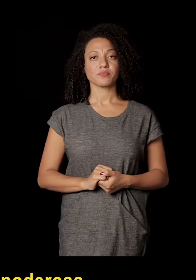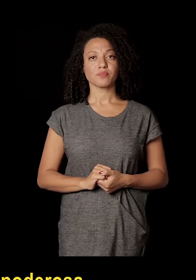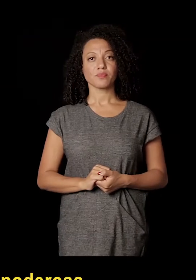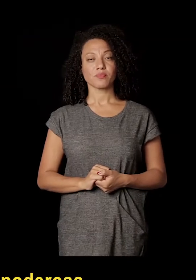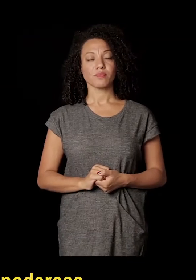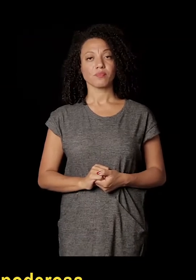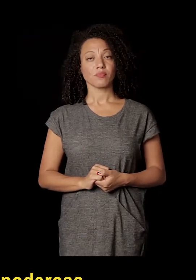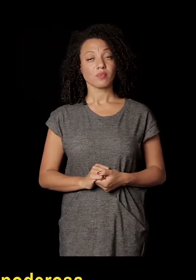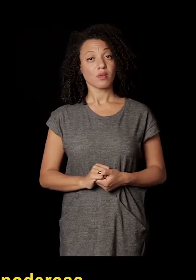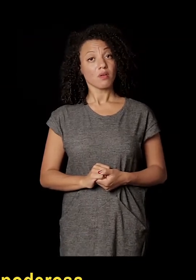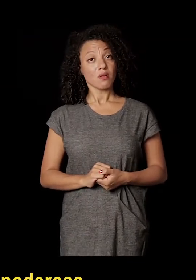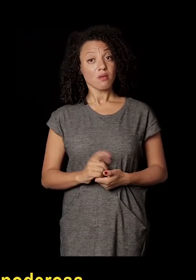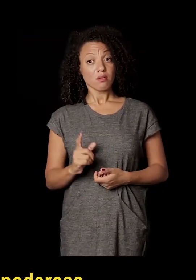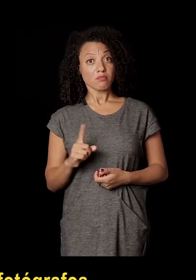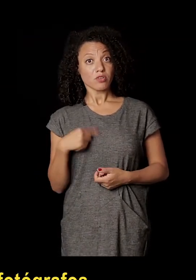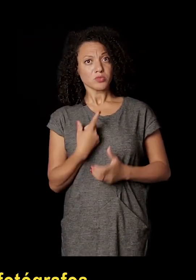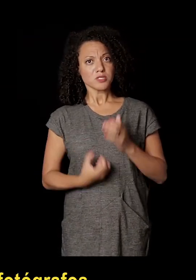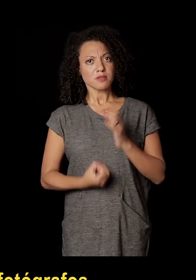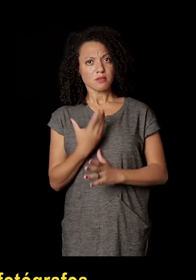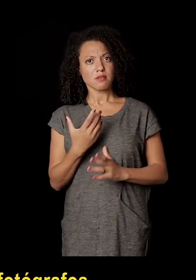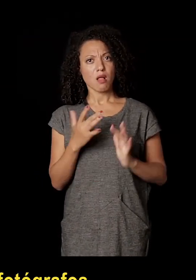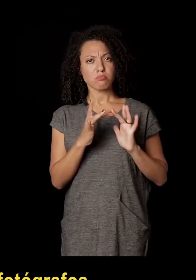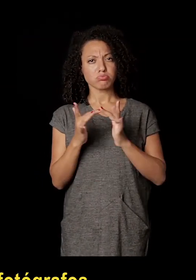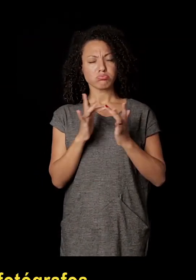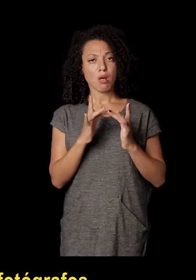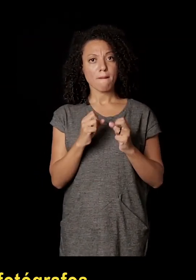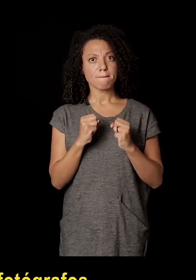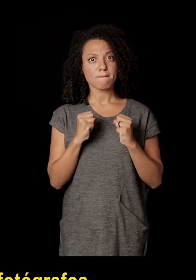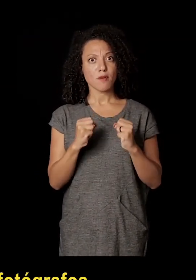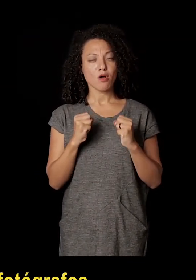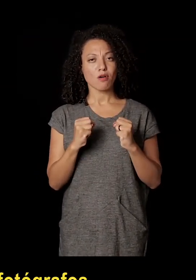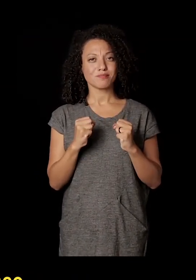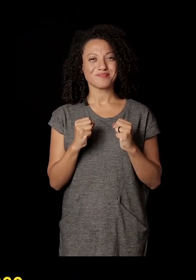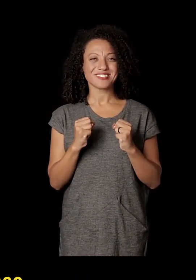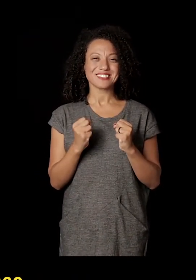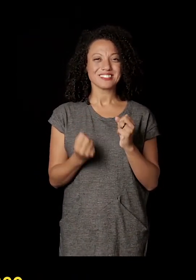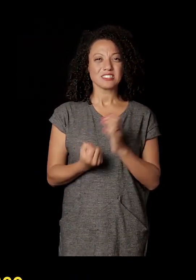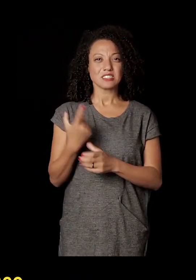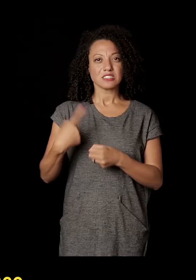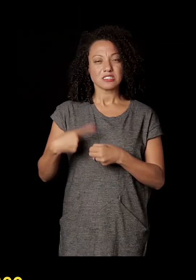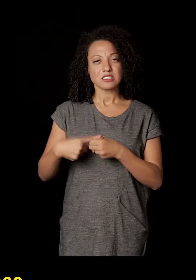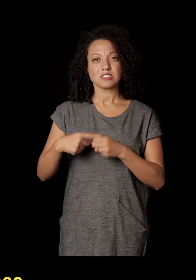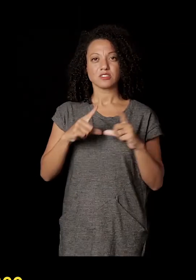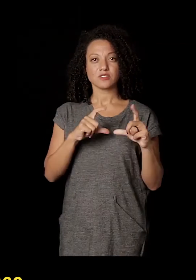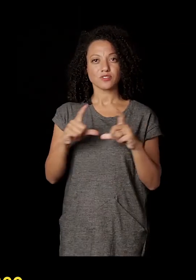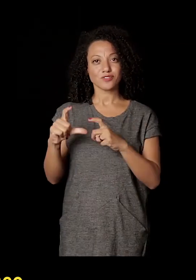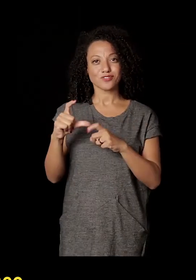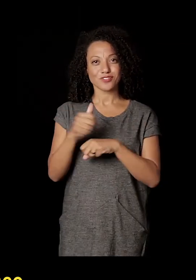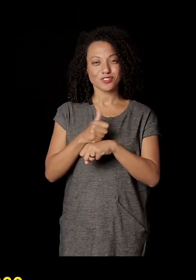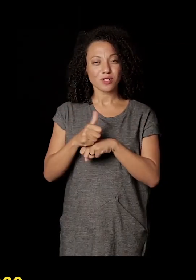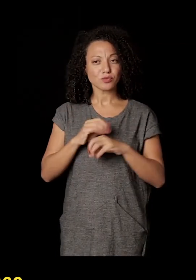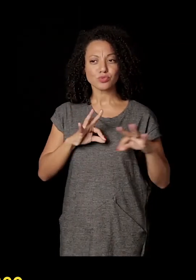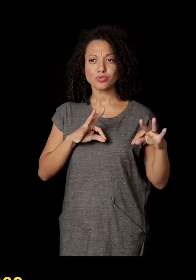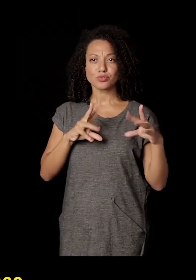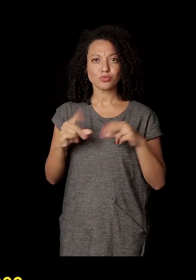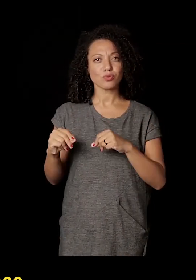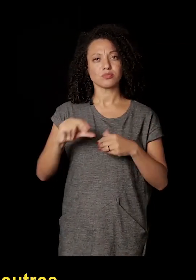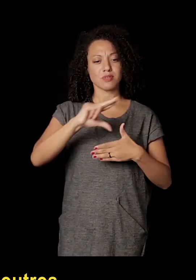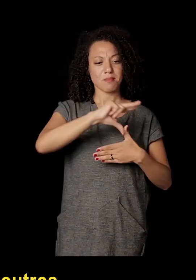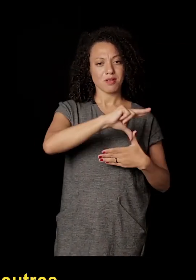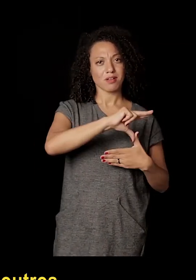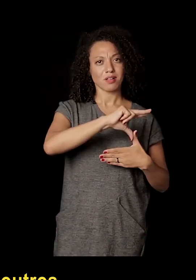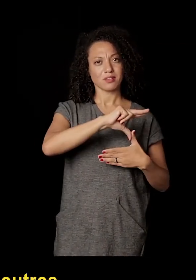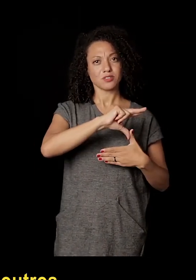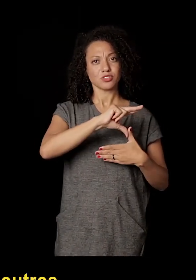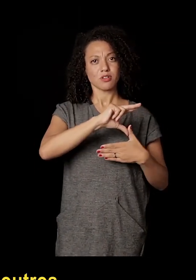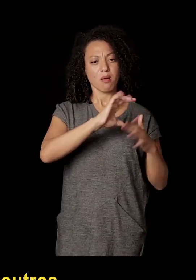Vamos a construir una red muy poderosa, vamos a construir una ciudad de fotógrafos, vamos a construir un espacio donde todos los fotógrafos de América Latina